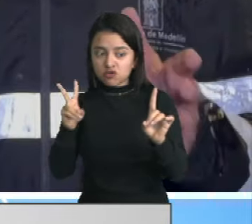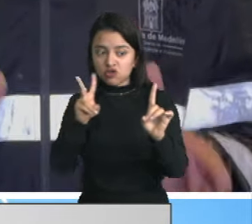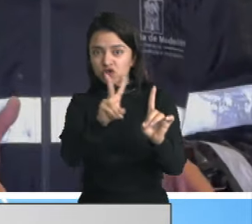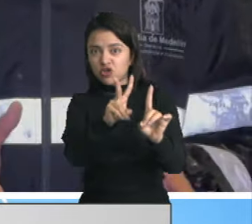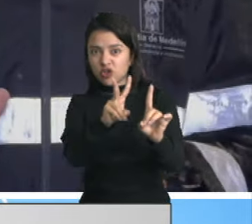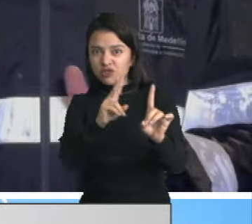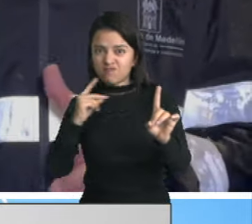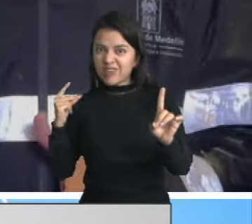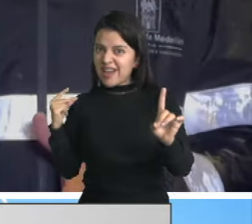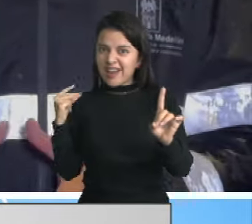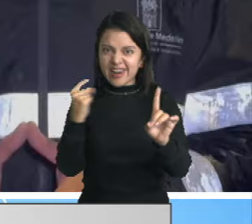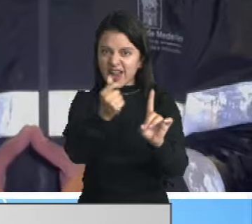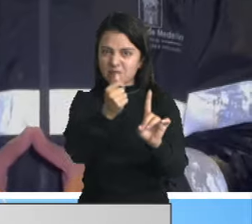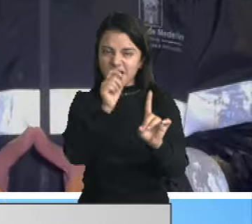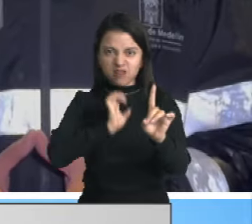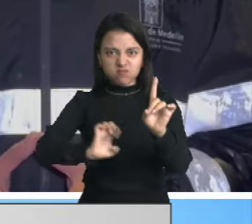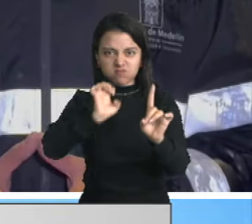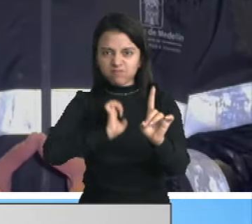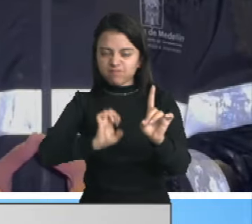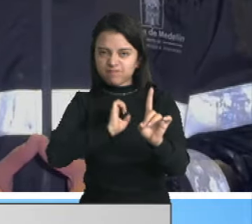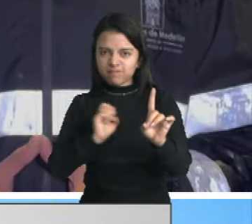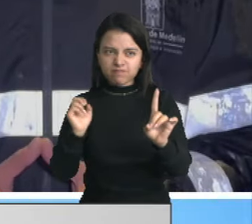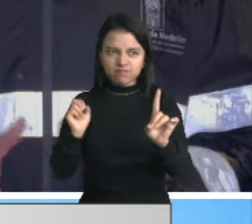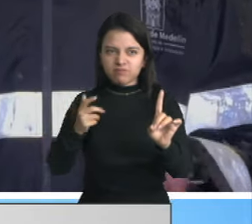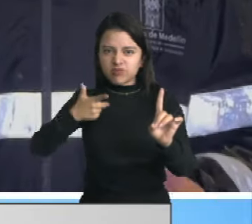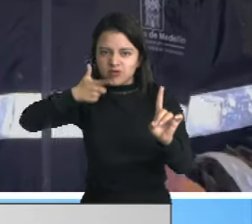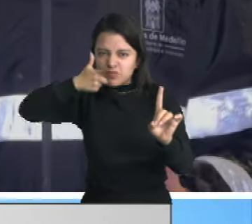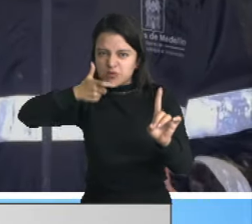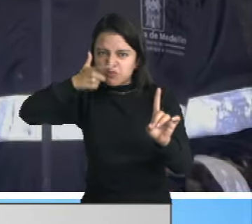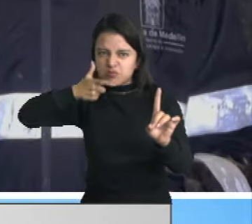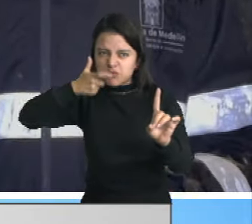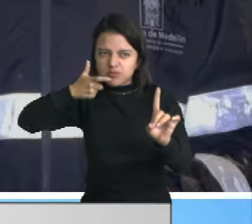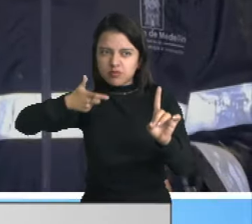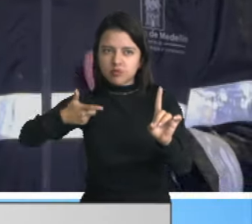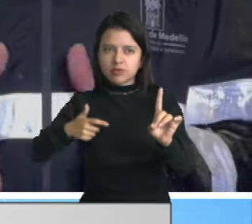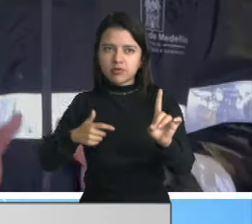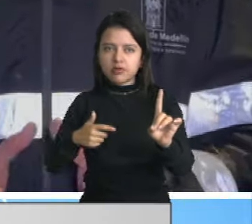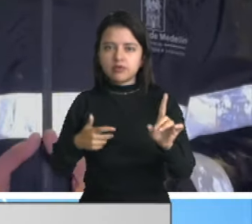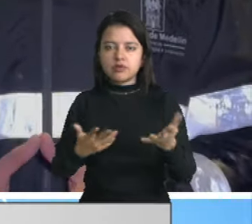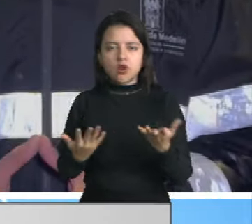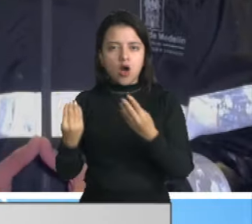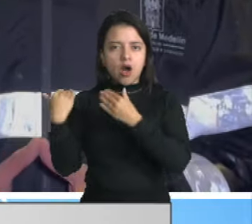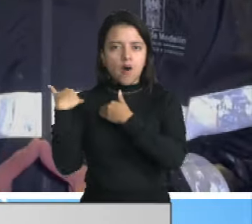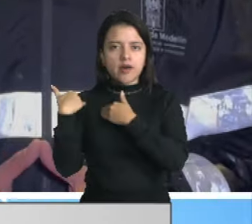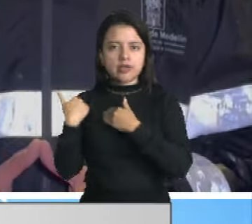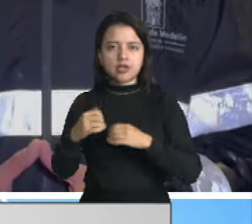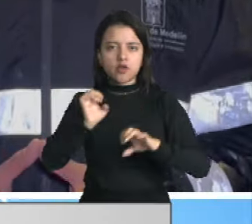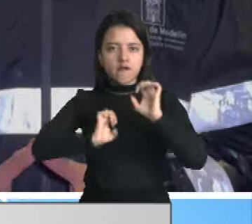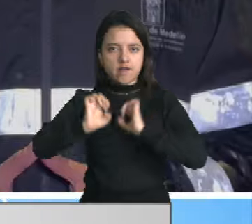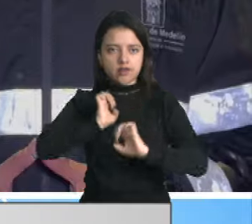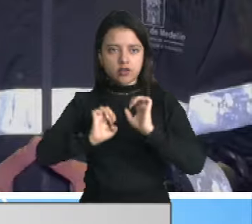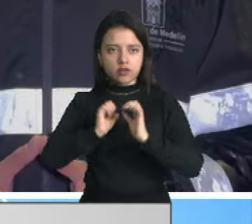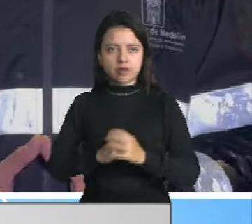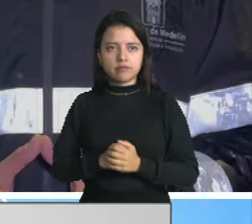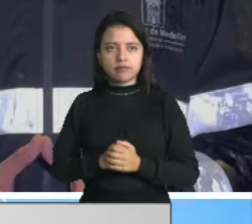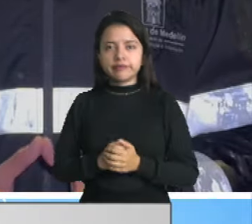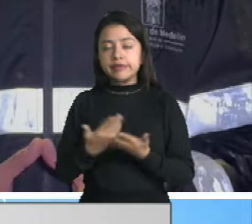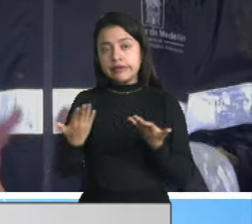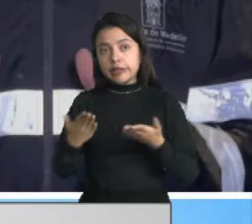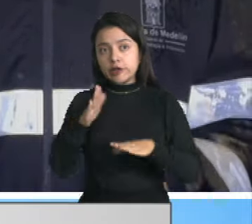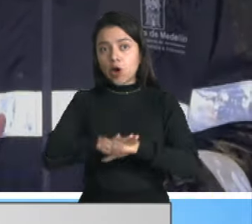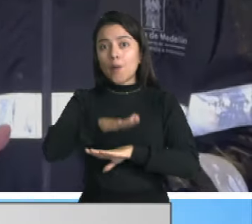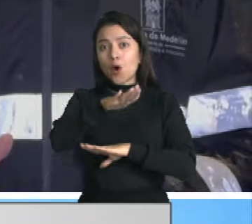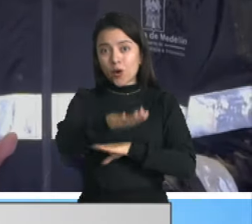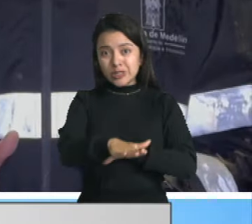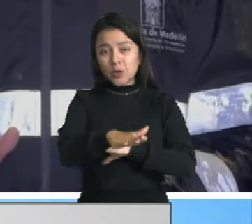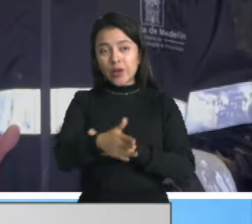de manera rápida y efectiva, utilizando sus armas de dotación en el cumplimiento de sus funciones. Como resultado de